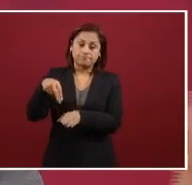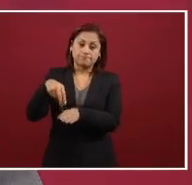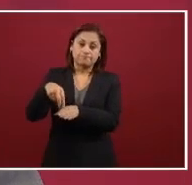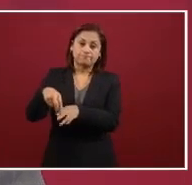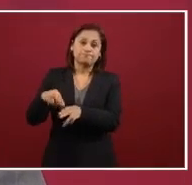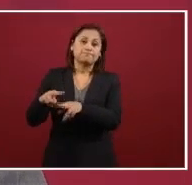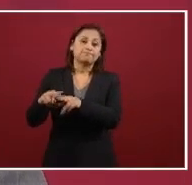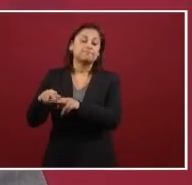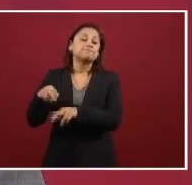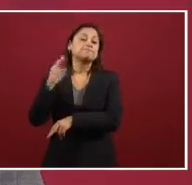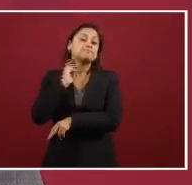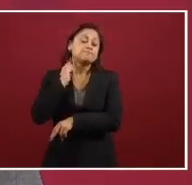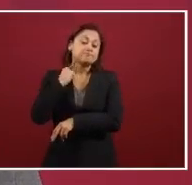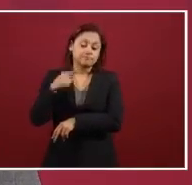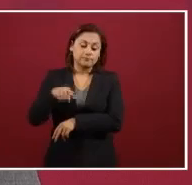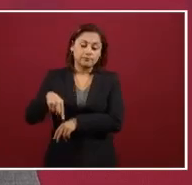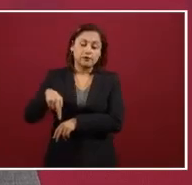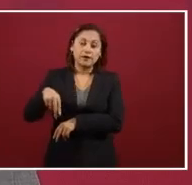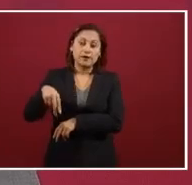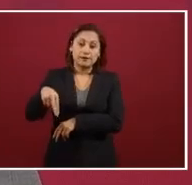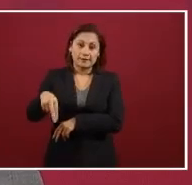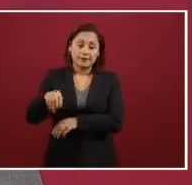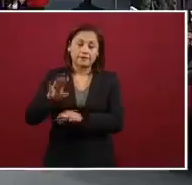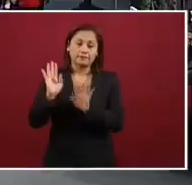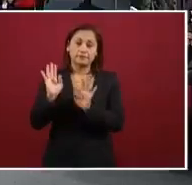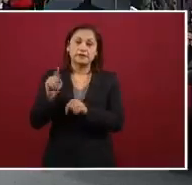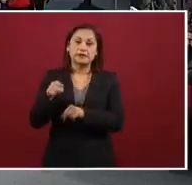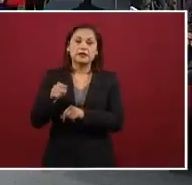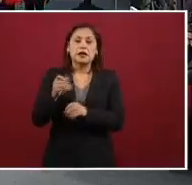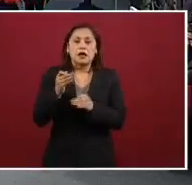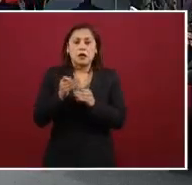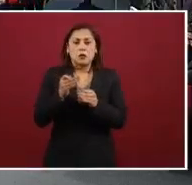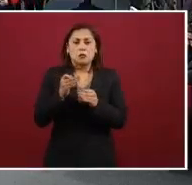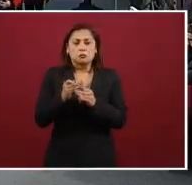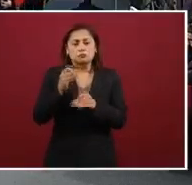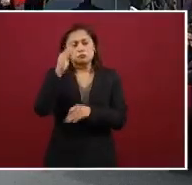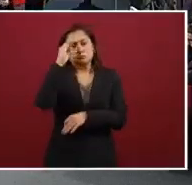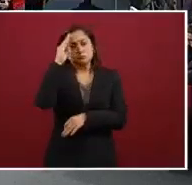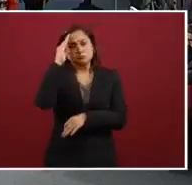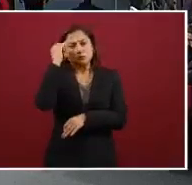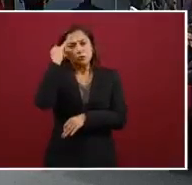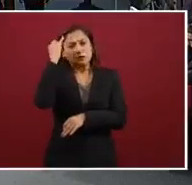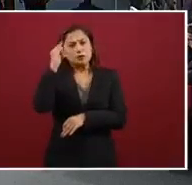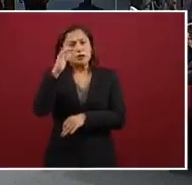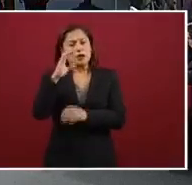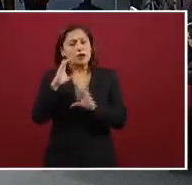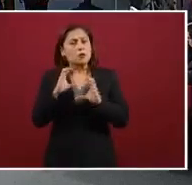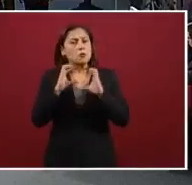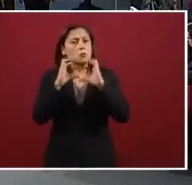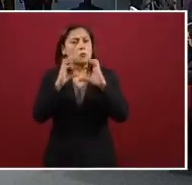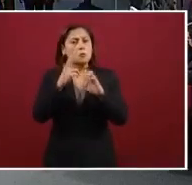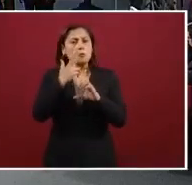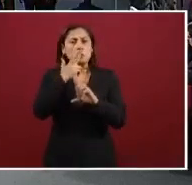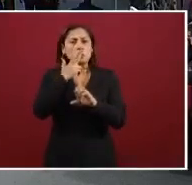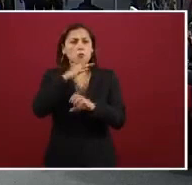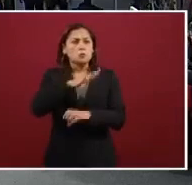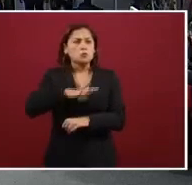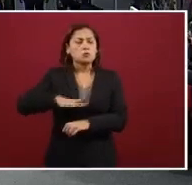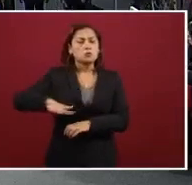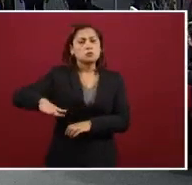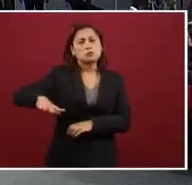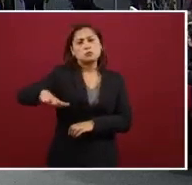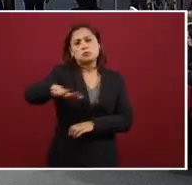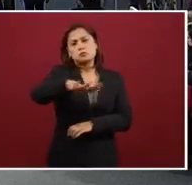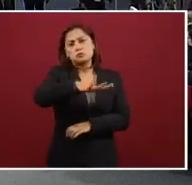cuidar este palacio que es de todos los mexicanos y es